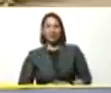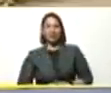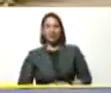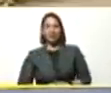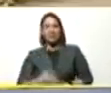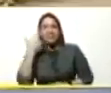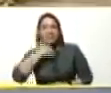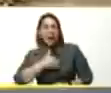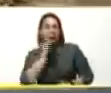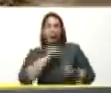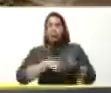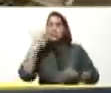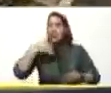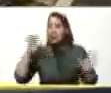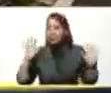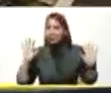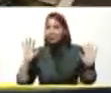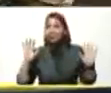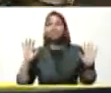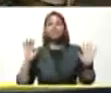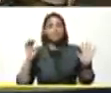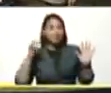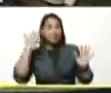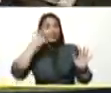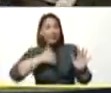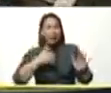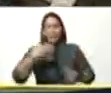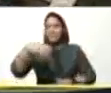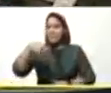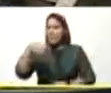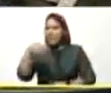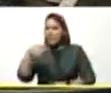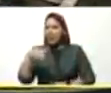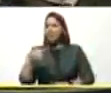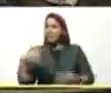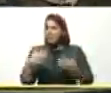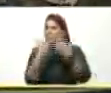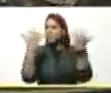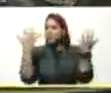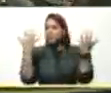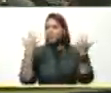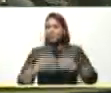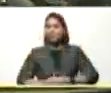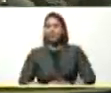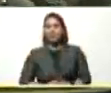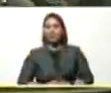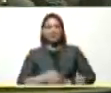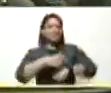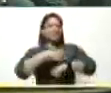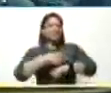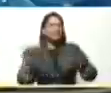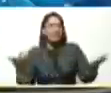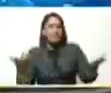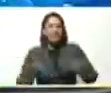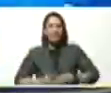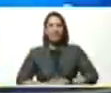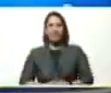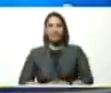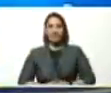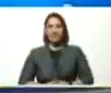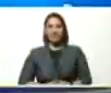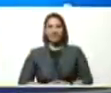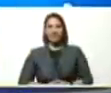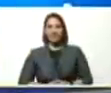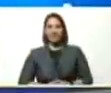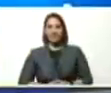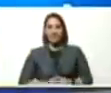hielo. Con hielito, ¿verdad? ¿Campaneado? ¿Desde qué hora? ¿Desde